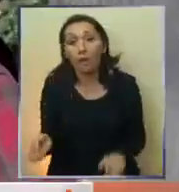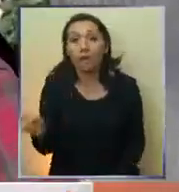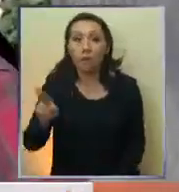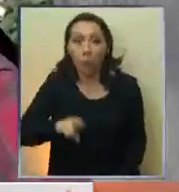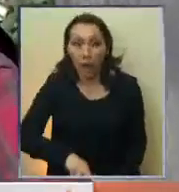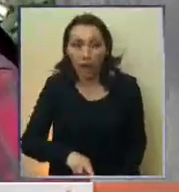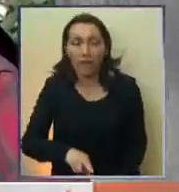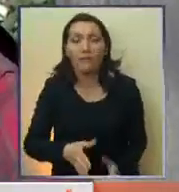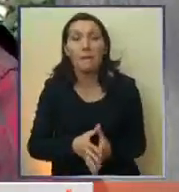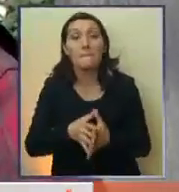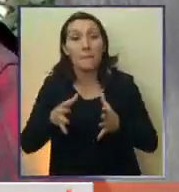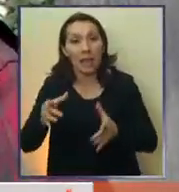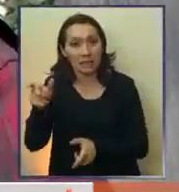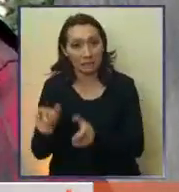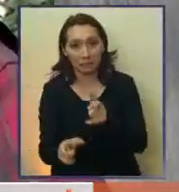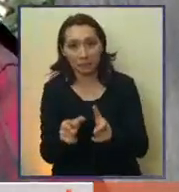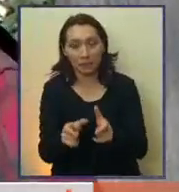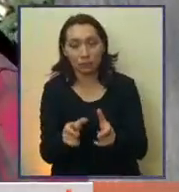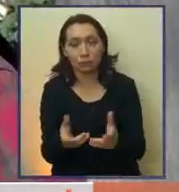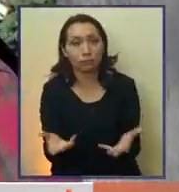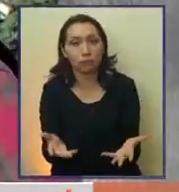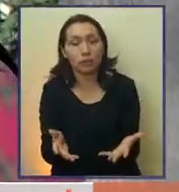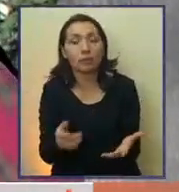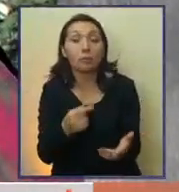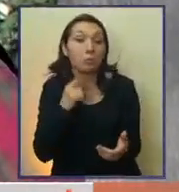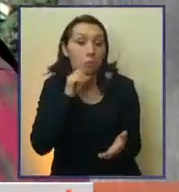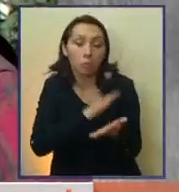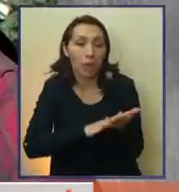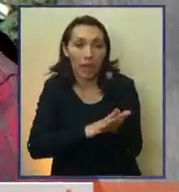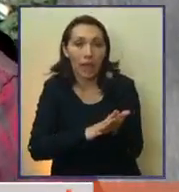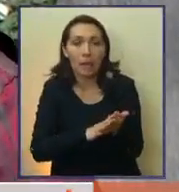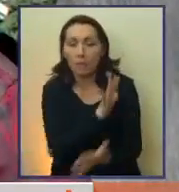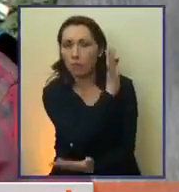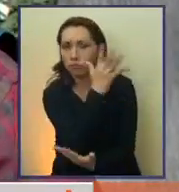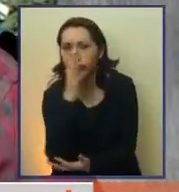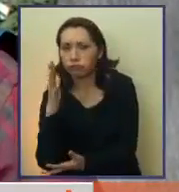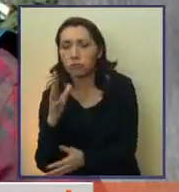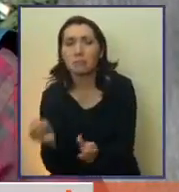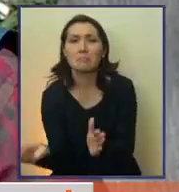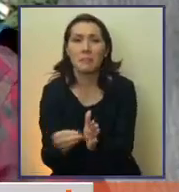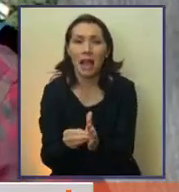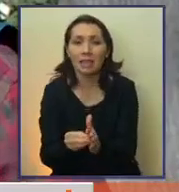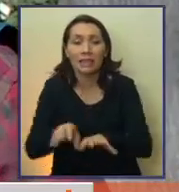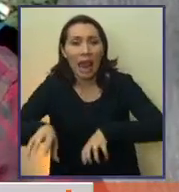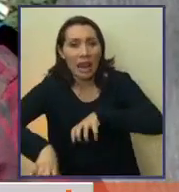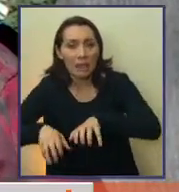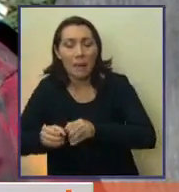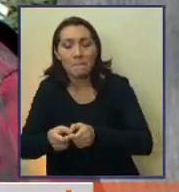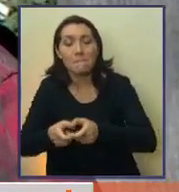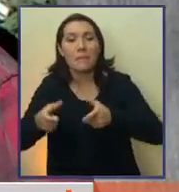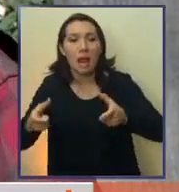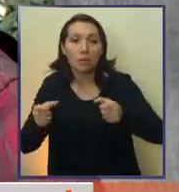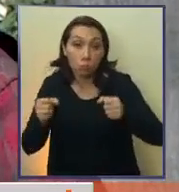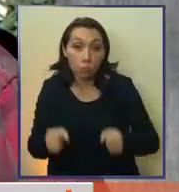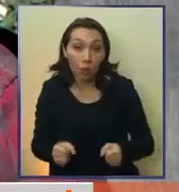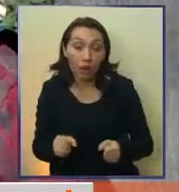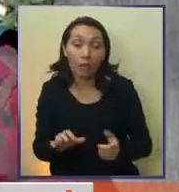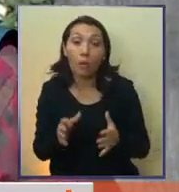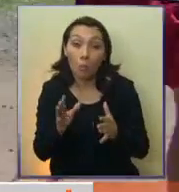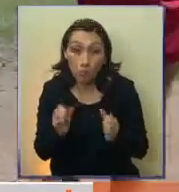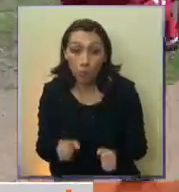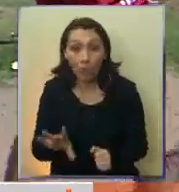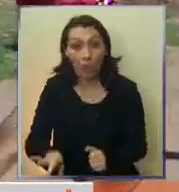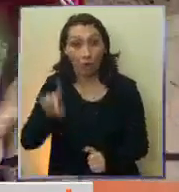incremente la población tanto número ejemplares como el número de especies que son posibles de encontrar